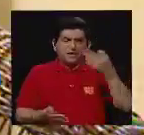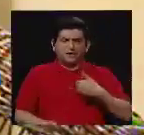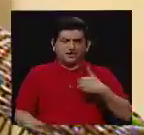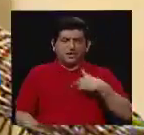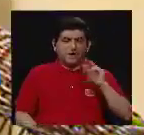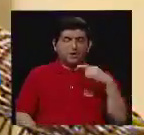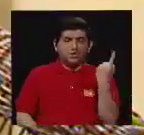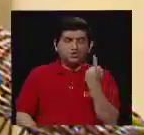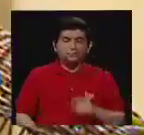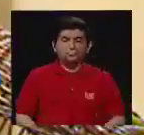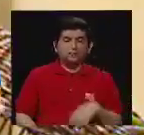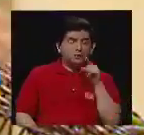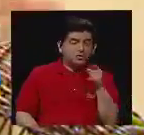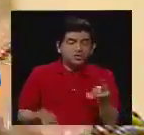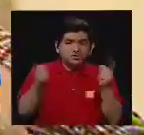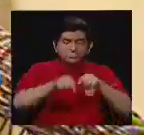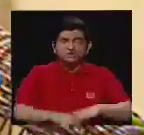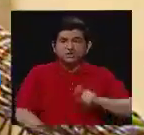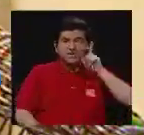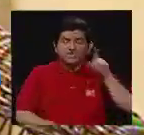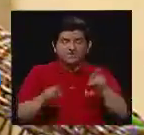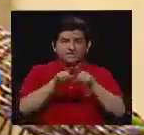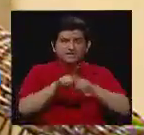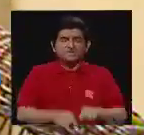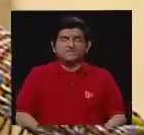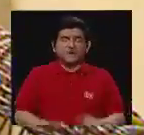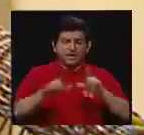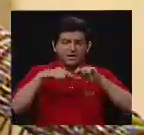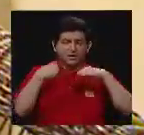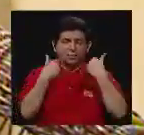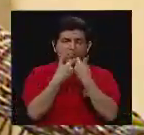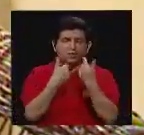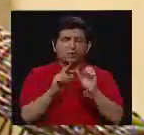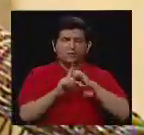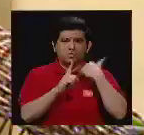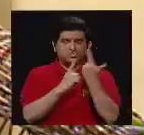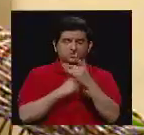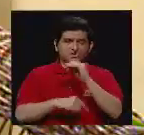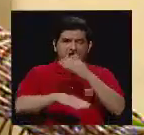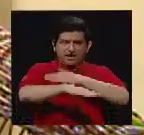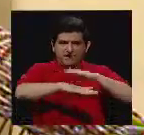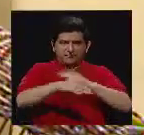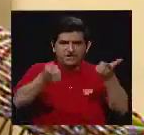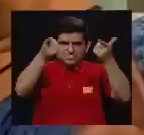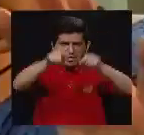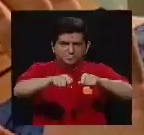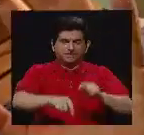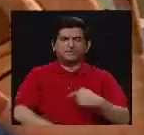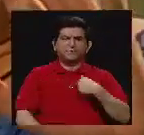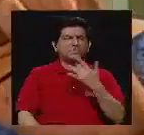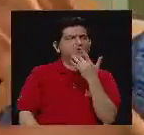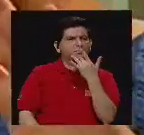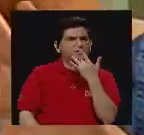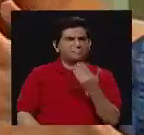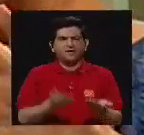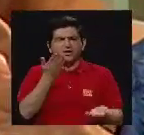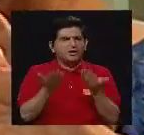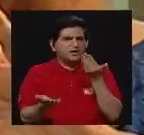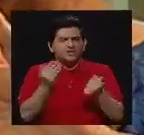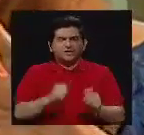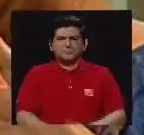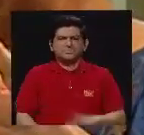Y que no pasa solo con los sexos, pasa con los grupos sociales, pasa con las razas. Es que pienso que yo prefiero